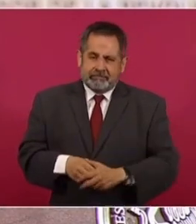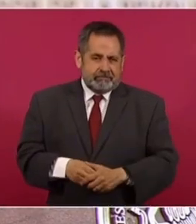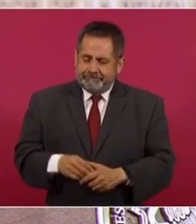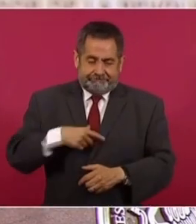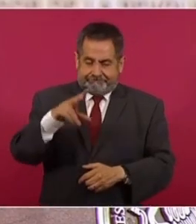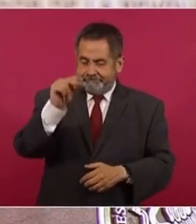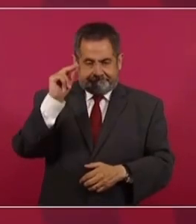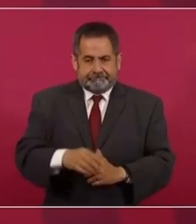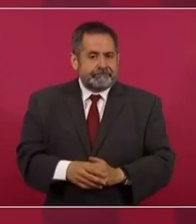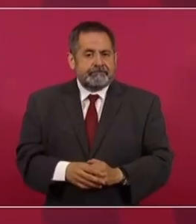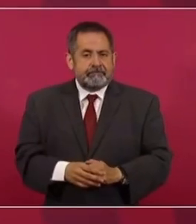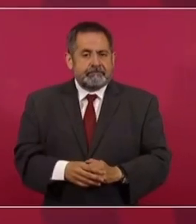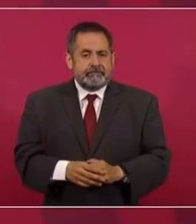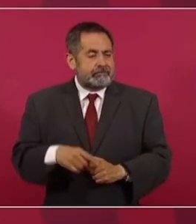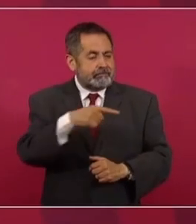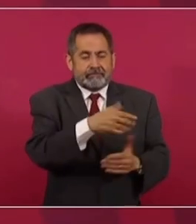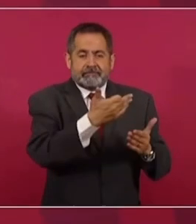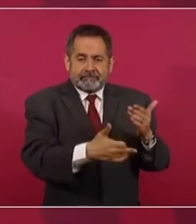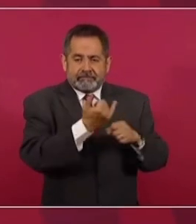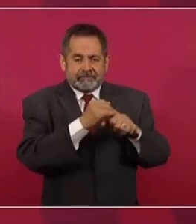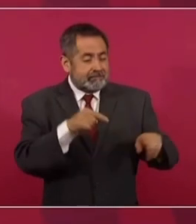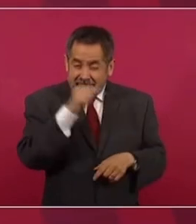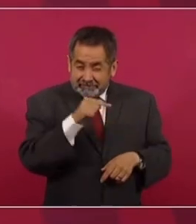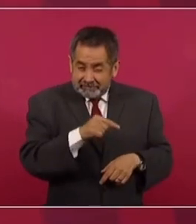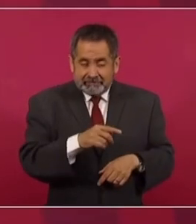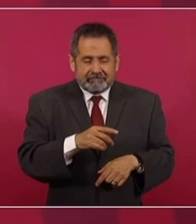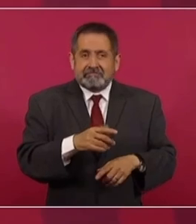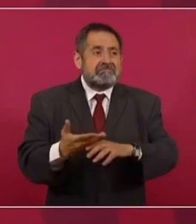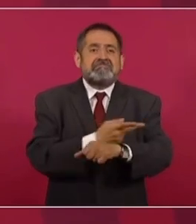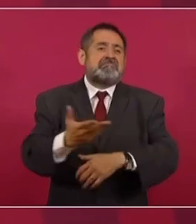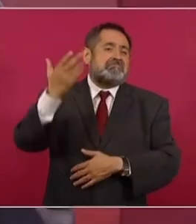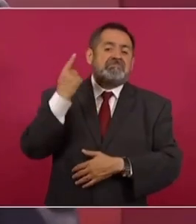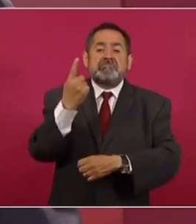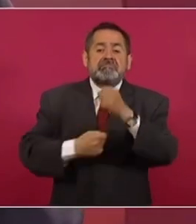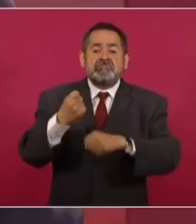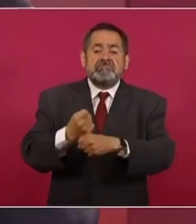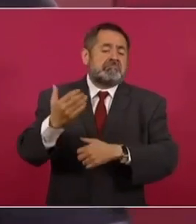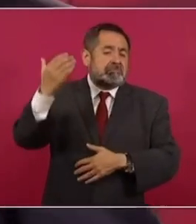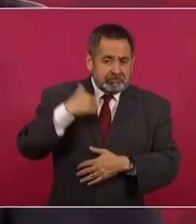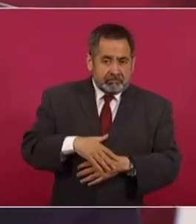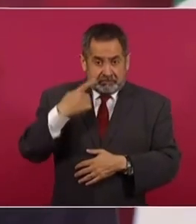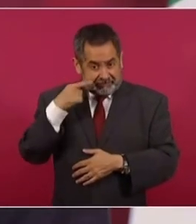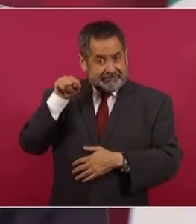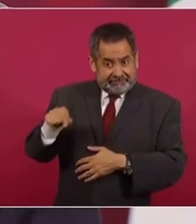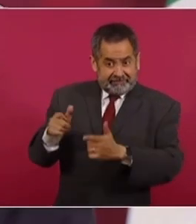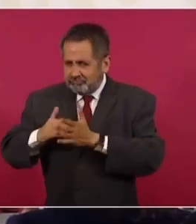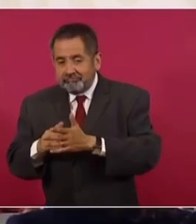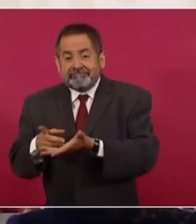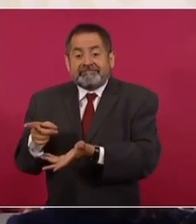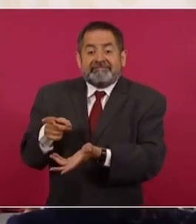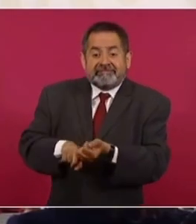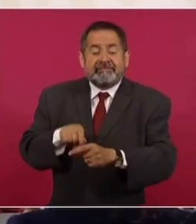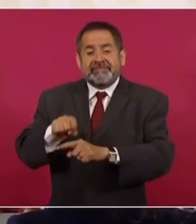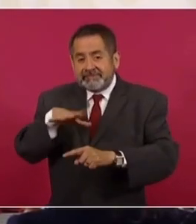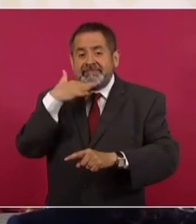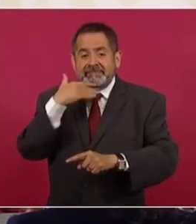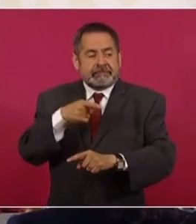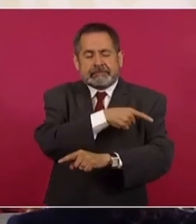No, les falta información. Eso se hizo hace como un año y se demostró que ese grupo estaba infiltrado por la